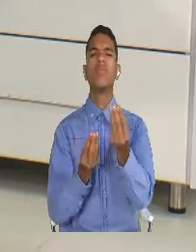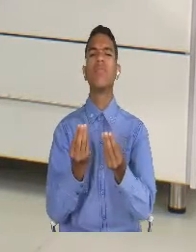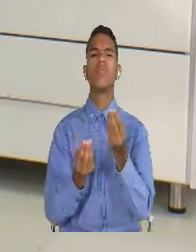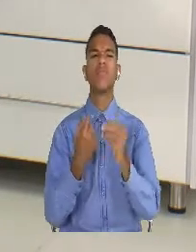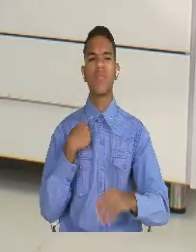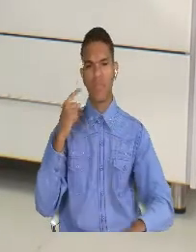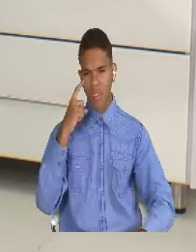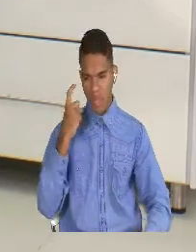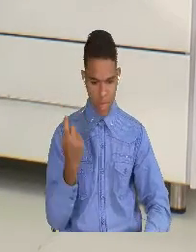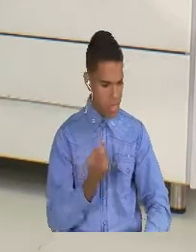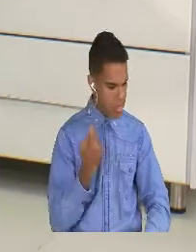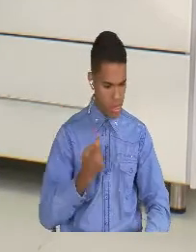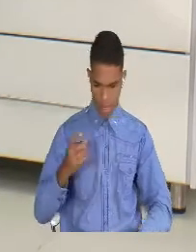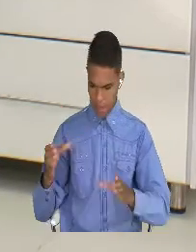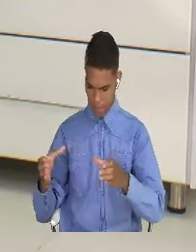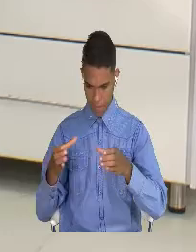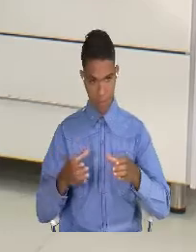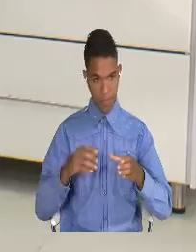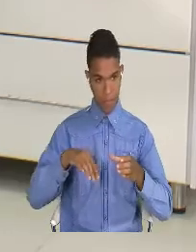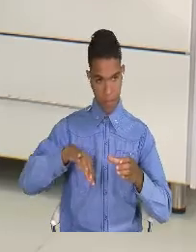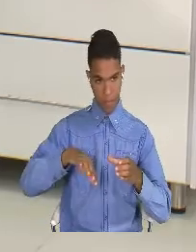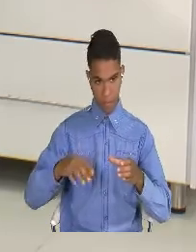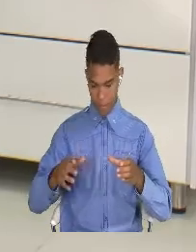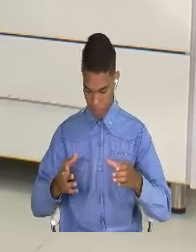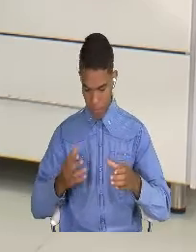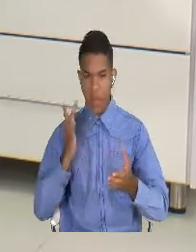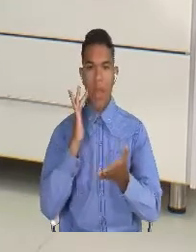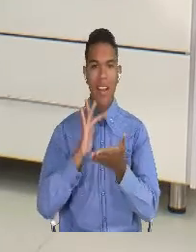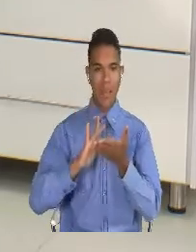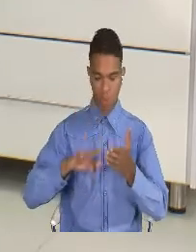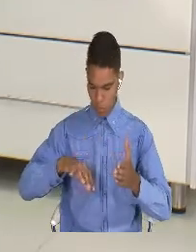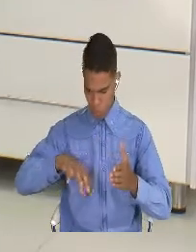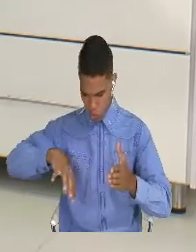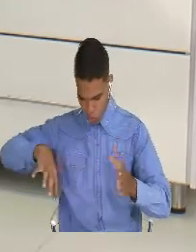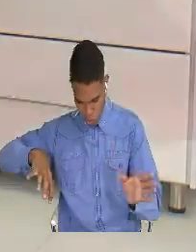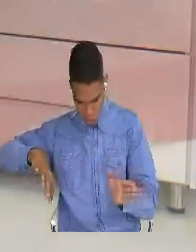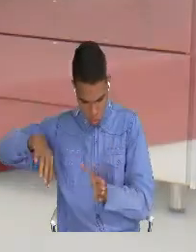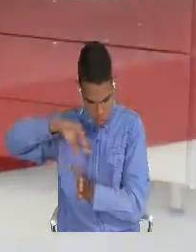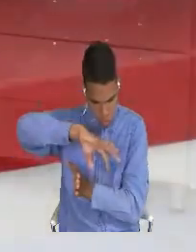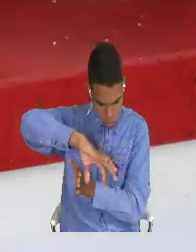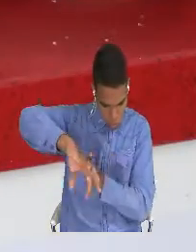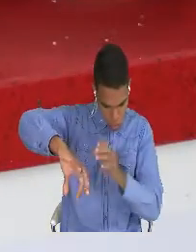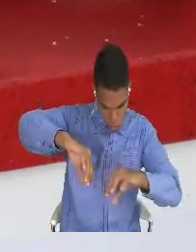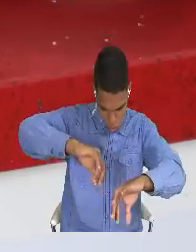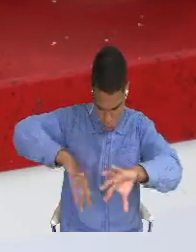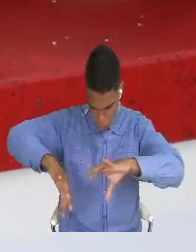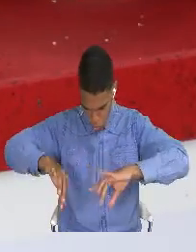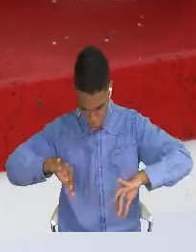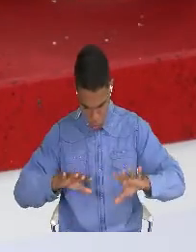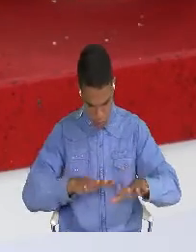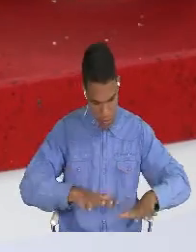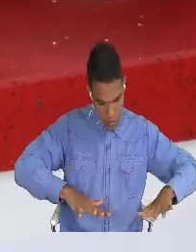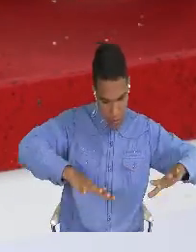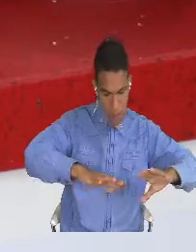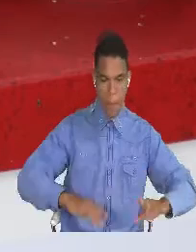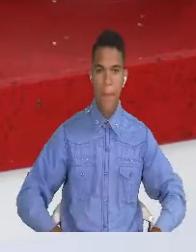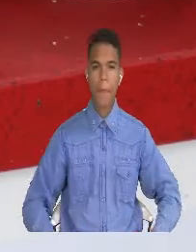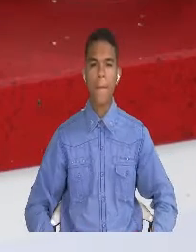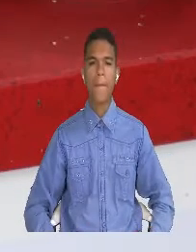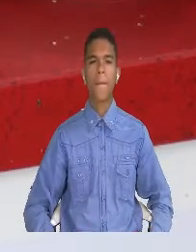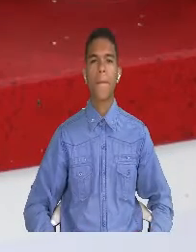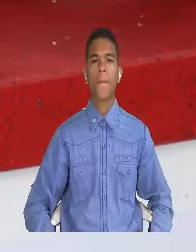nuestro emplatado. Voy a retirar por acá, voy a empezar a limpiar un poco. Ya nuestra salsa la apagué. Voy a empezar a limpiar. Un